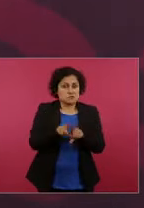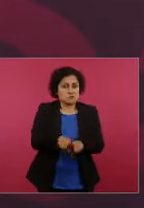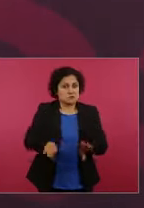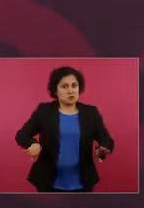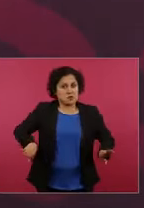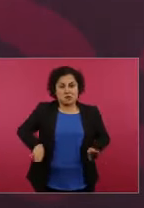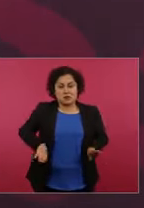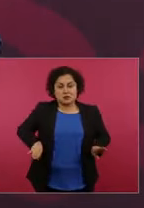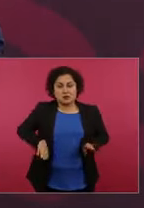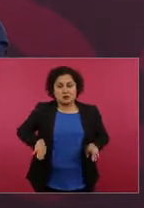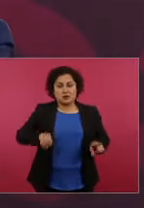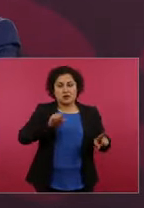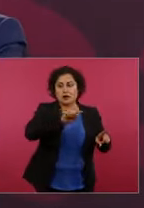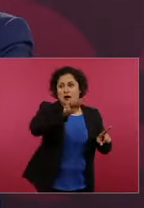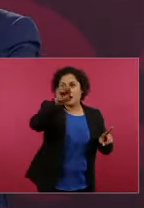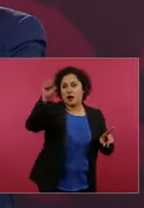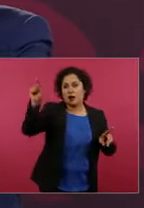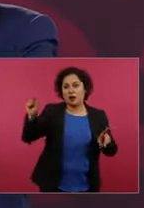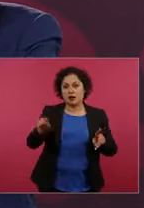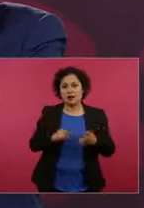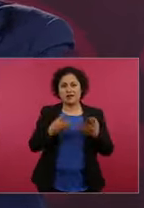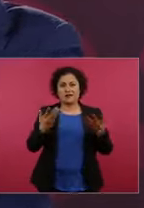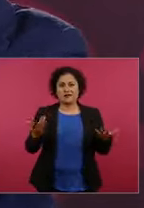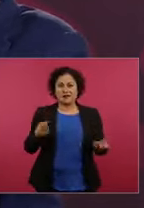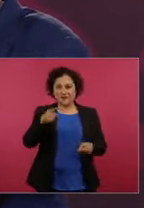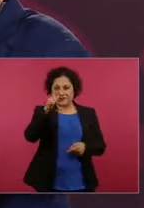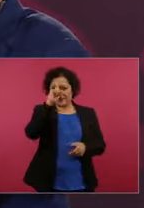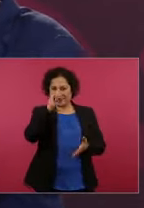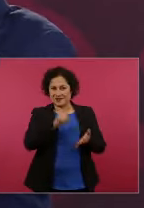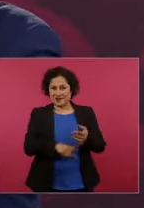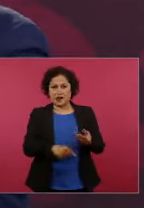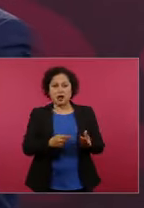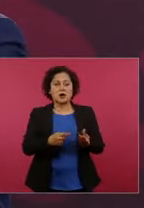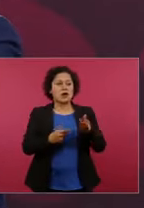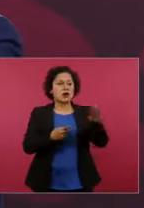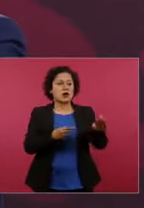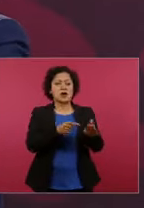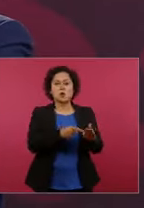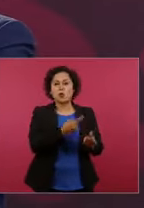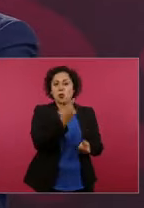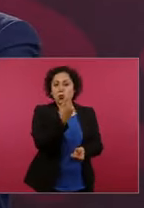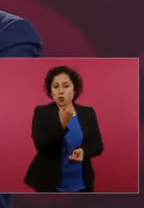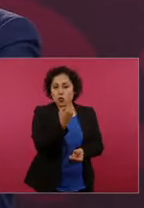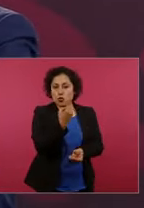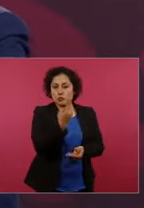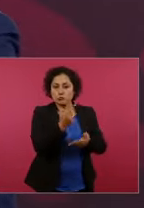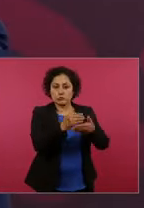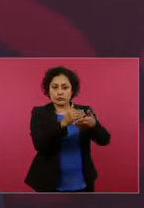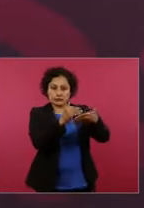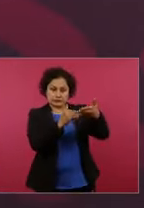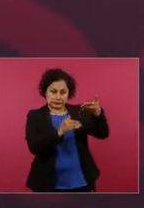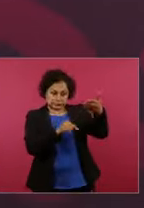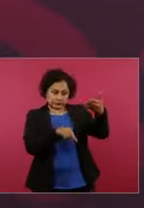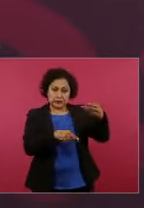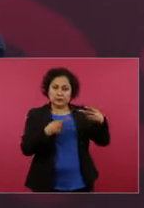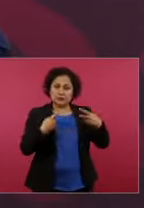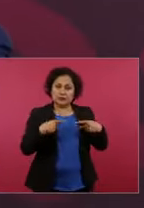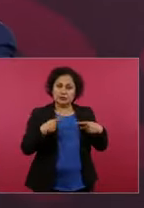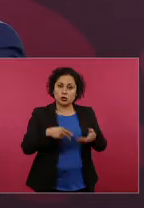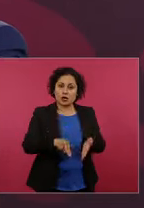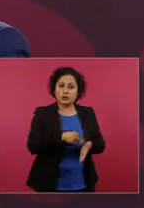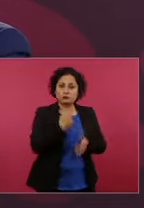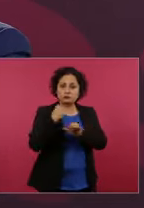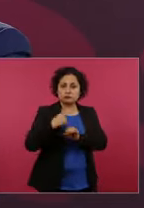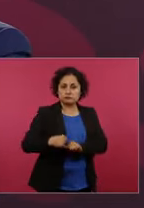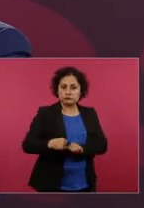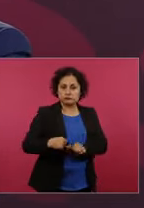Entonces, no es un caso aislado. De los abajo firmantes, ¿cuántos hay